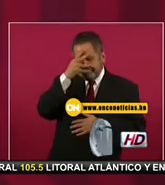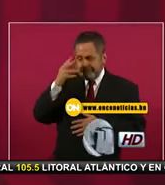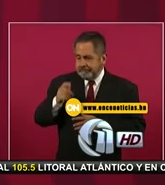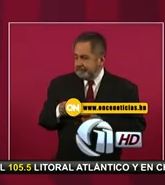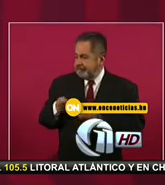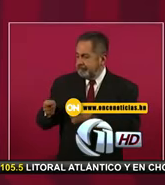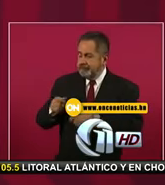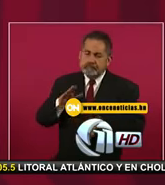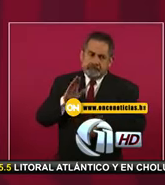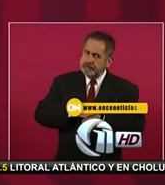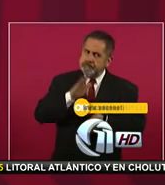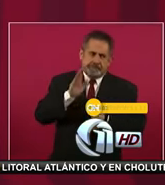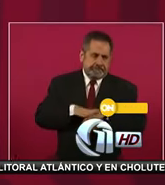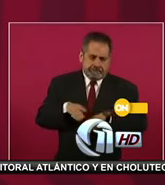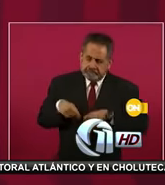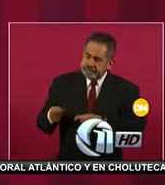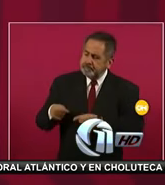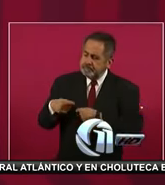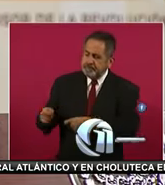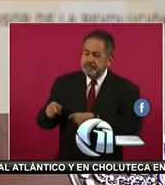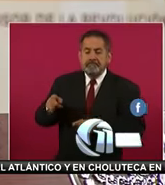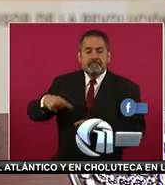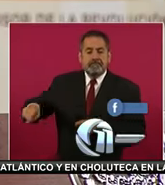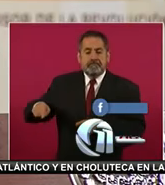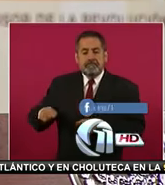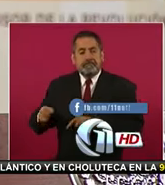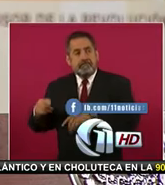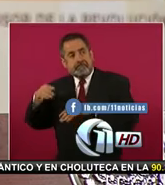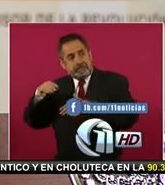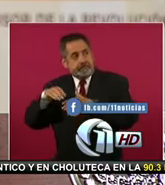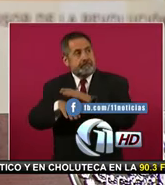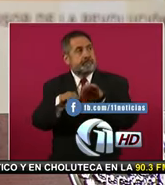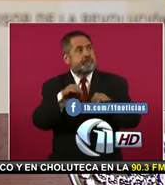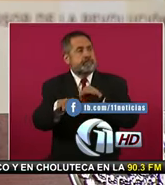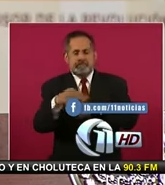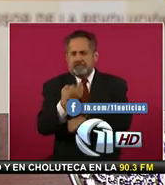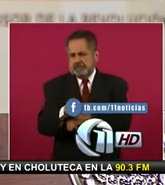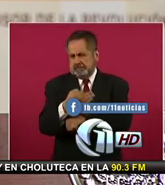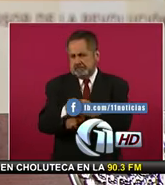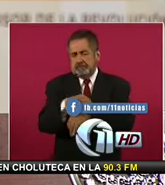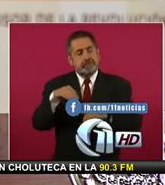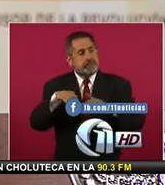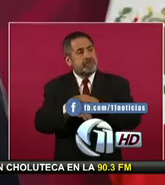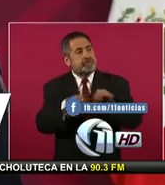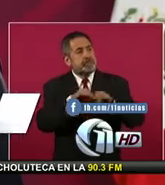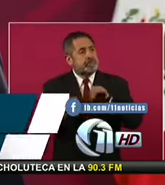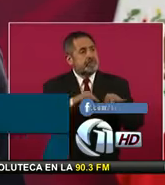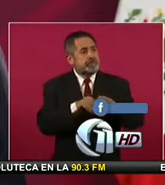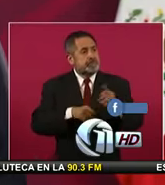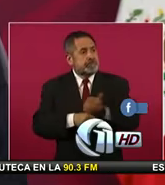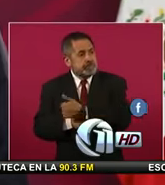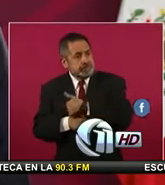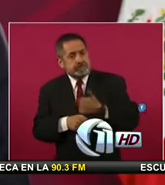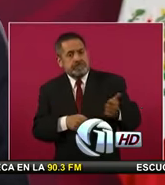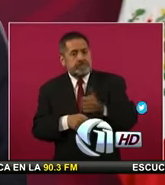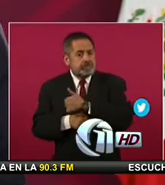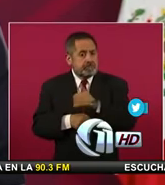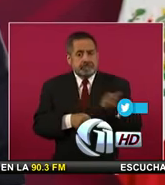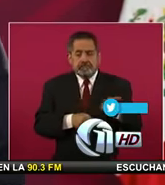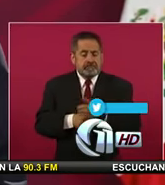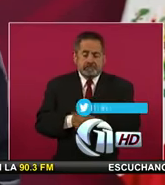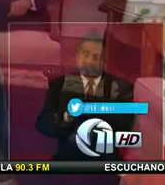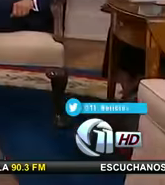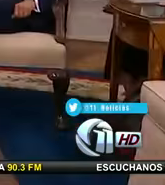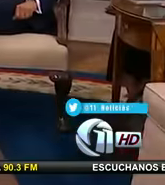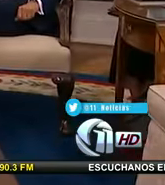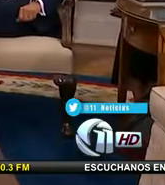aceptó, aseguró el mandatario mexicano en su rueda de prensa matutina tras volver de la gira. En la Casa Blanca, Biden pidió paciencia a